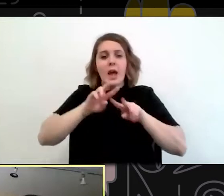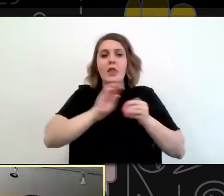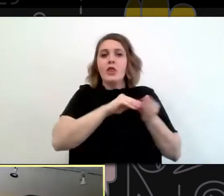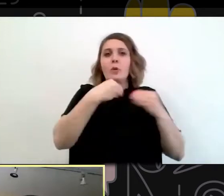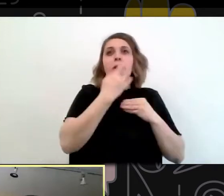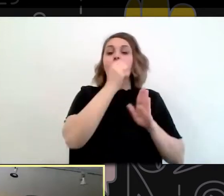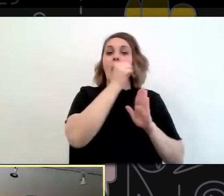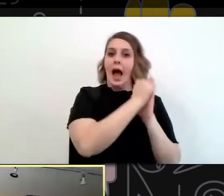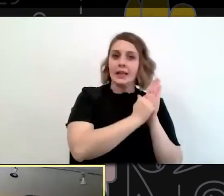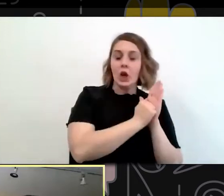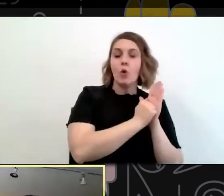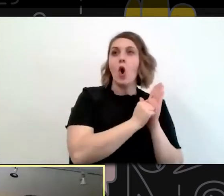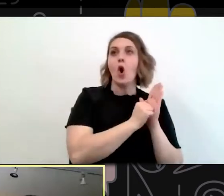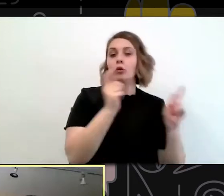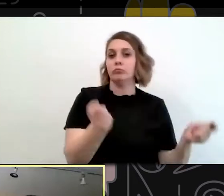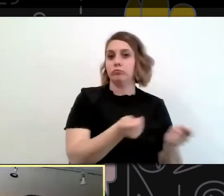artículos,